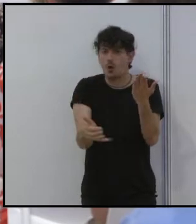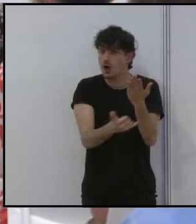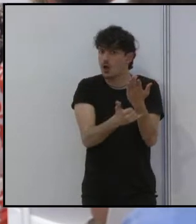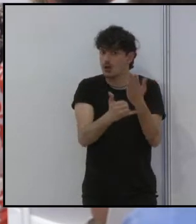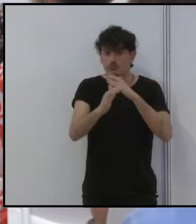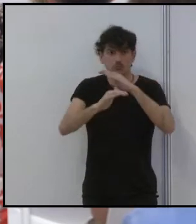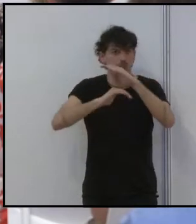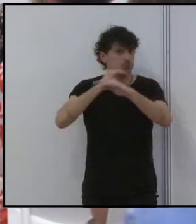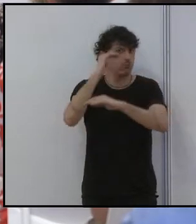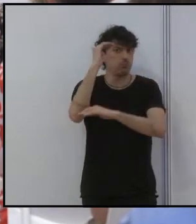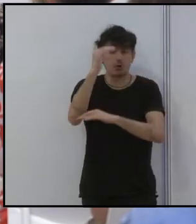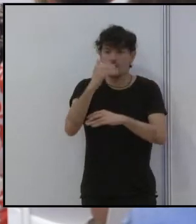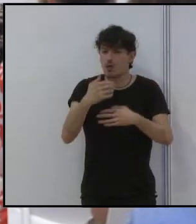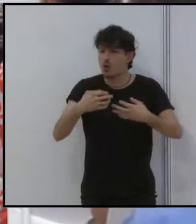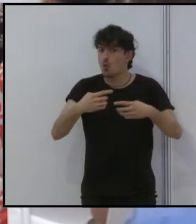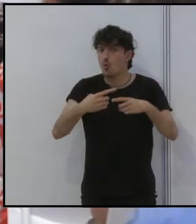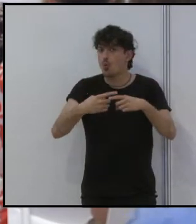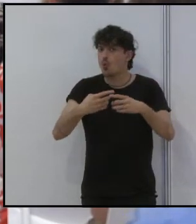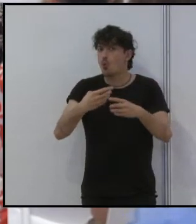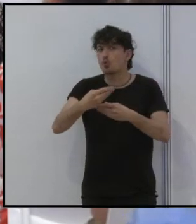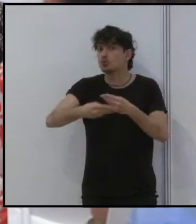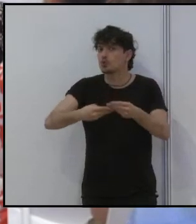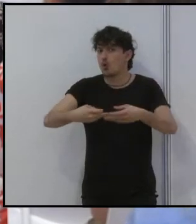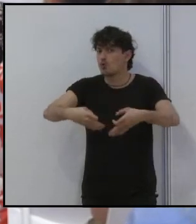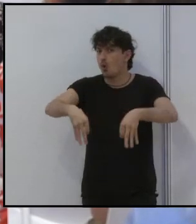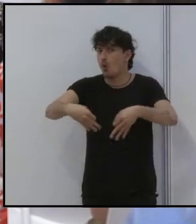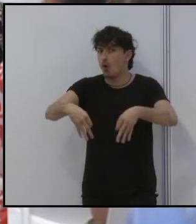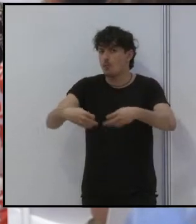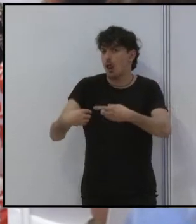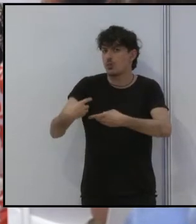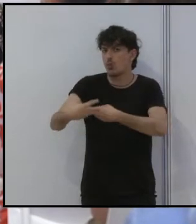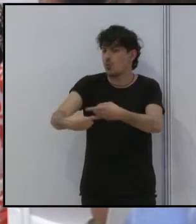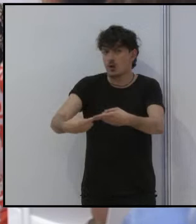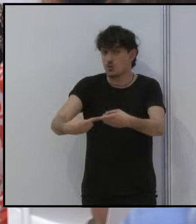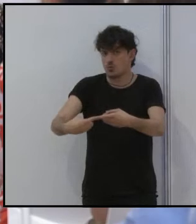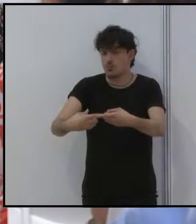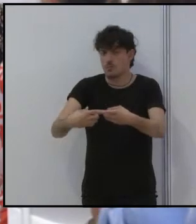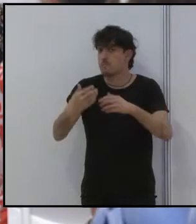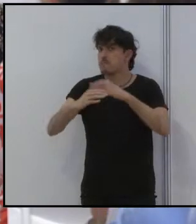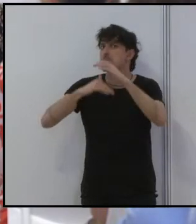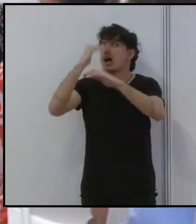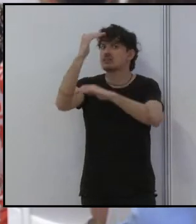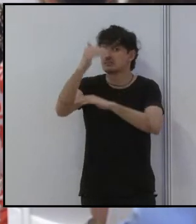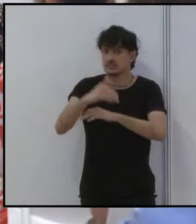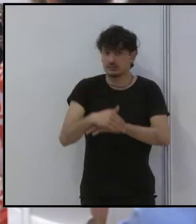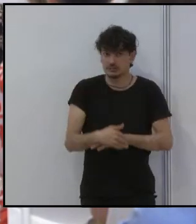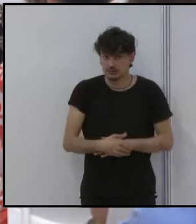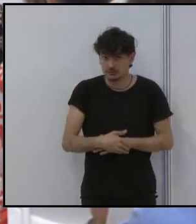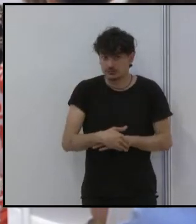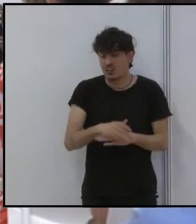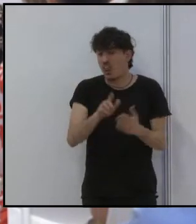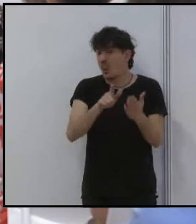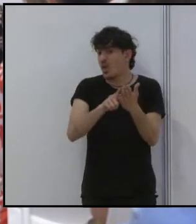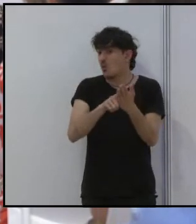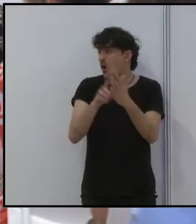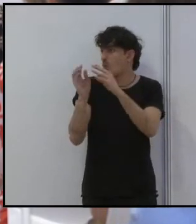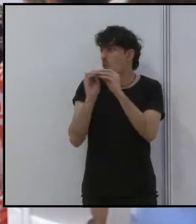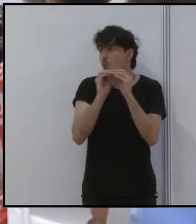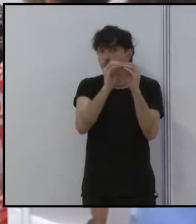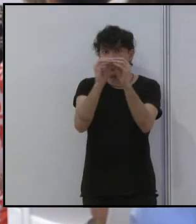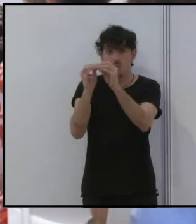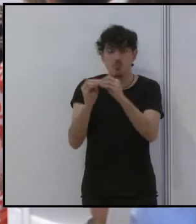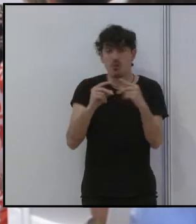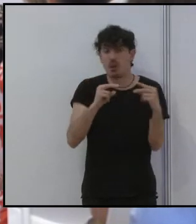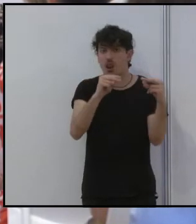del uso funcional que le damos a la lengua. Lo que hay detrás de la lengua que todos hablamos es el